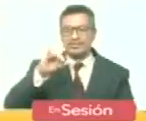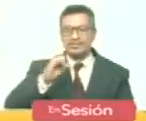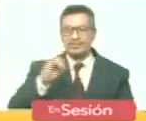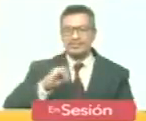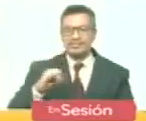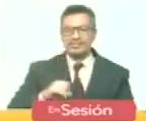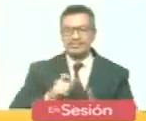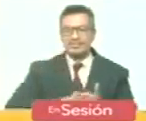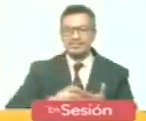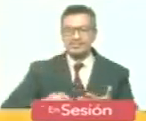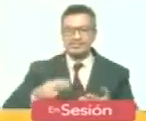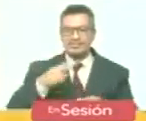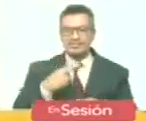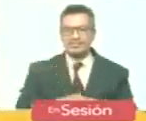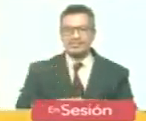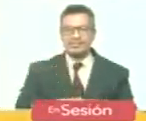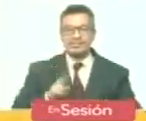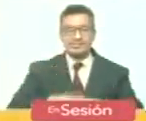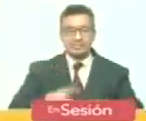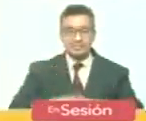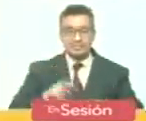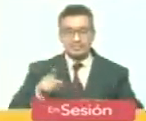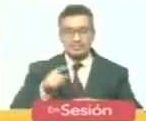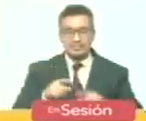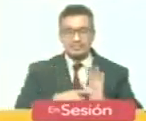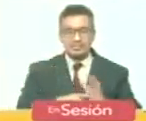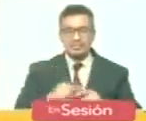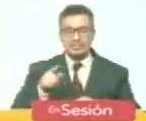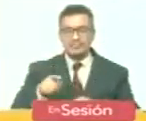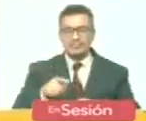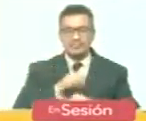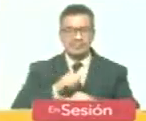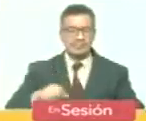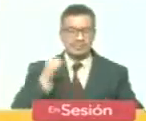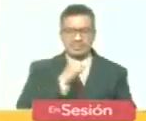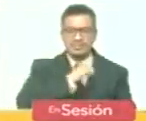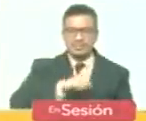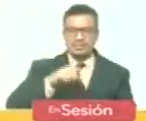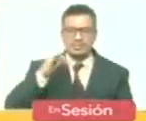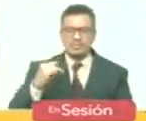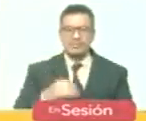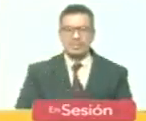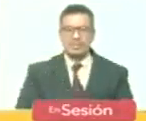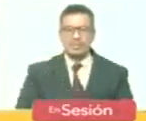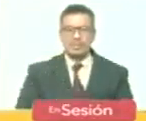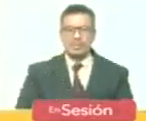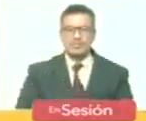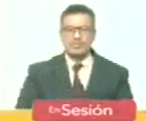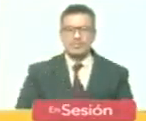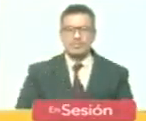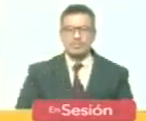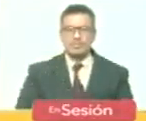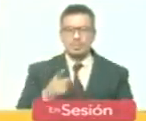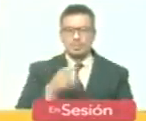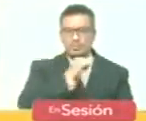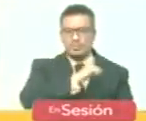negro que fue un crimen de bandolerismo tropical. Repugnante ese